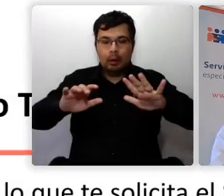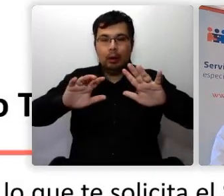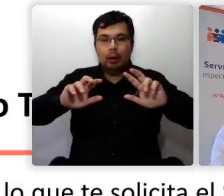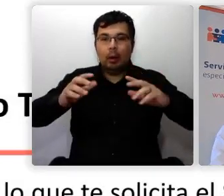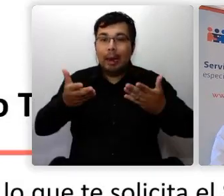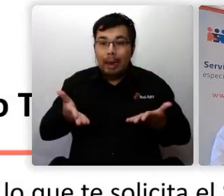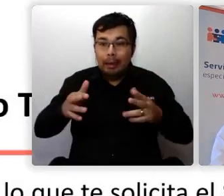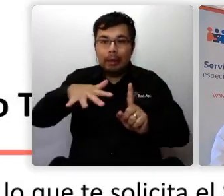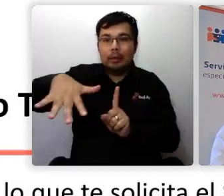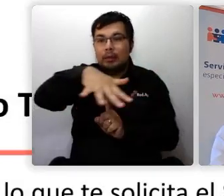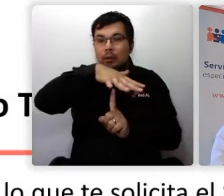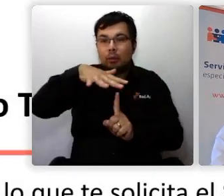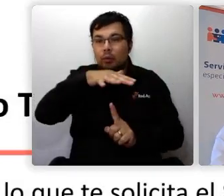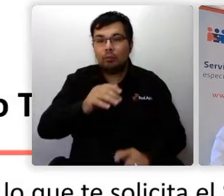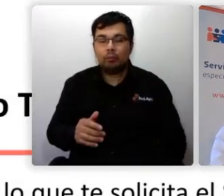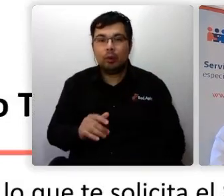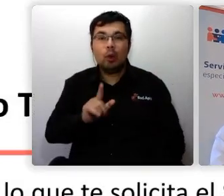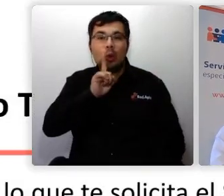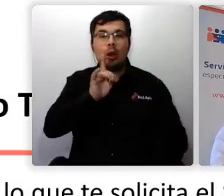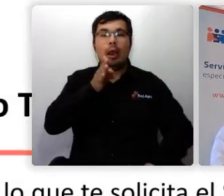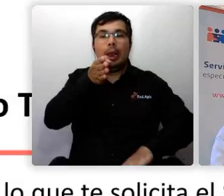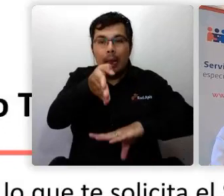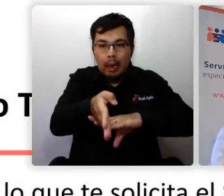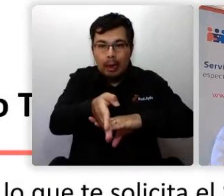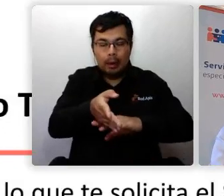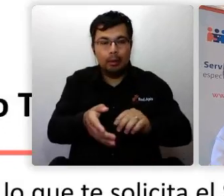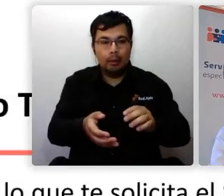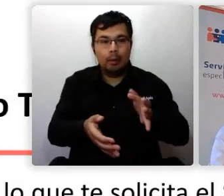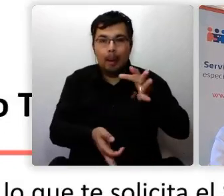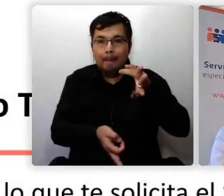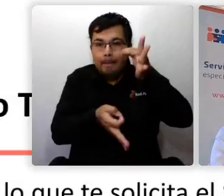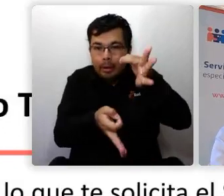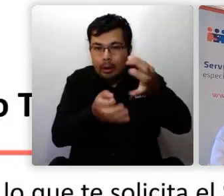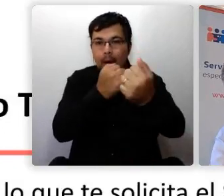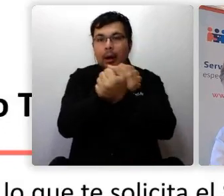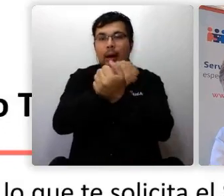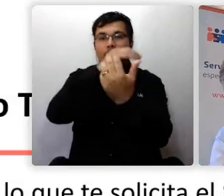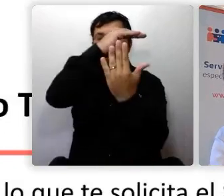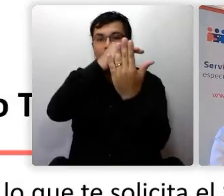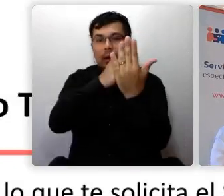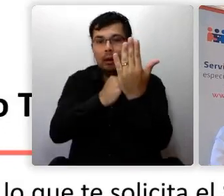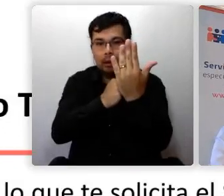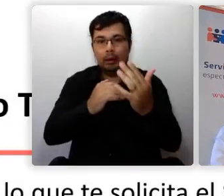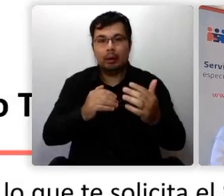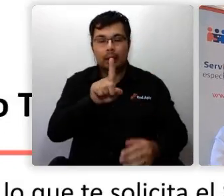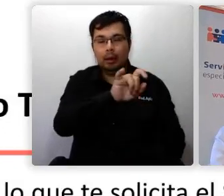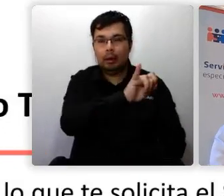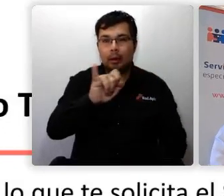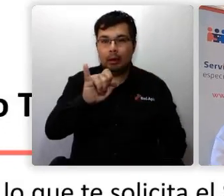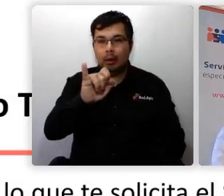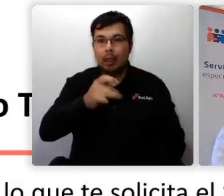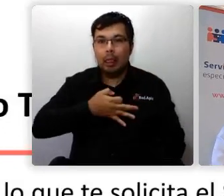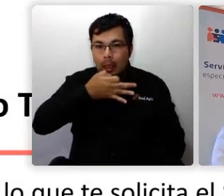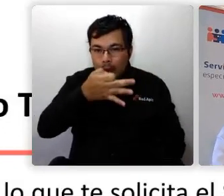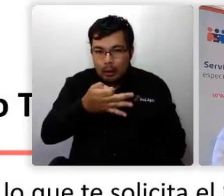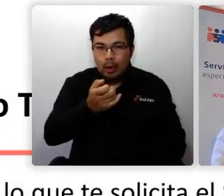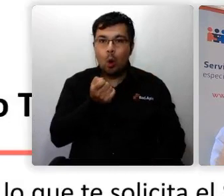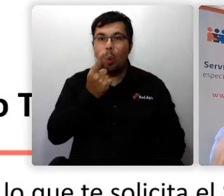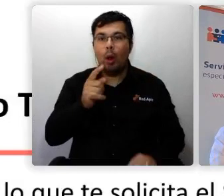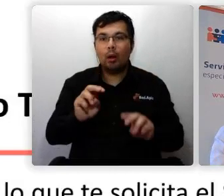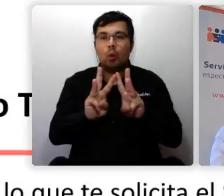Si tiene que presentar antecedentes ante impuesto interno, le decimos dónde tiene que presentarlos, en qué parte del sitio web tiene que pinchar, entrar por